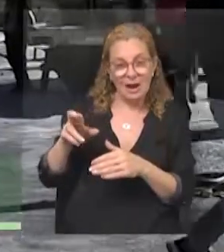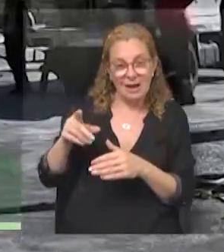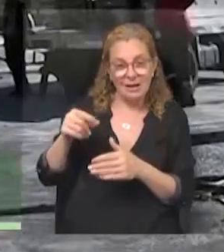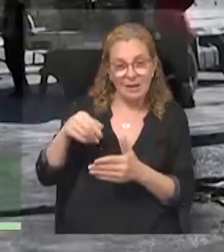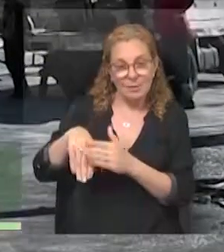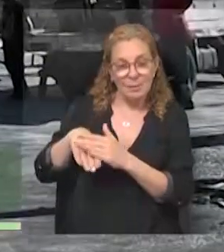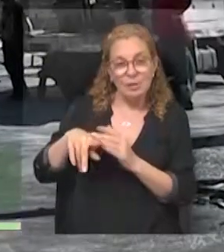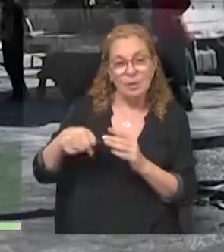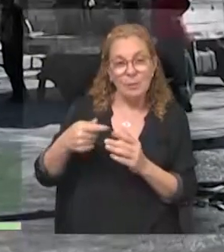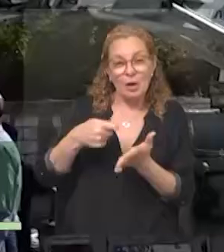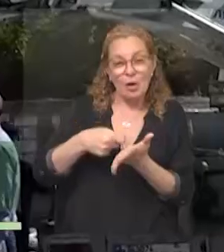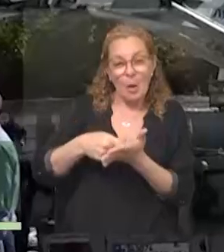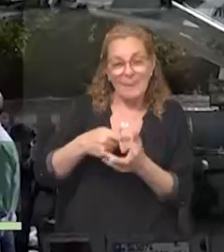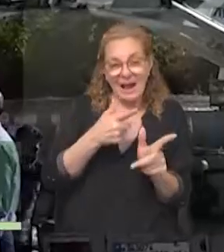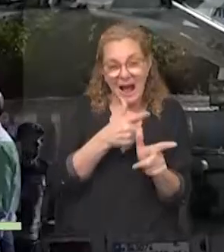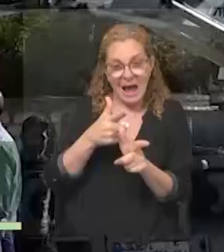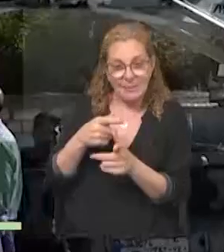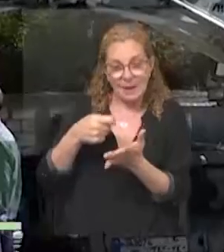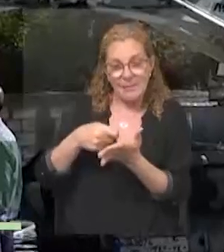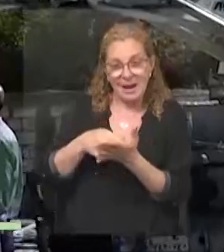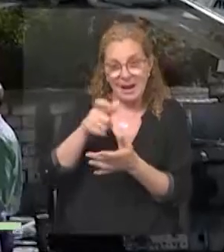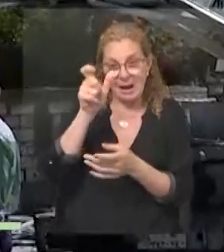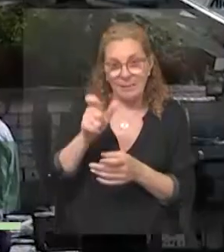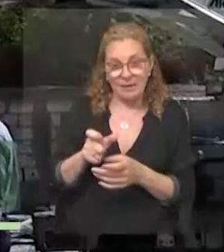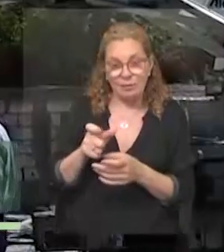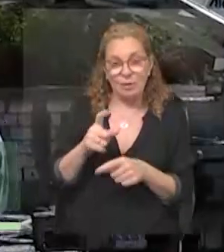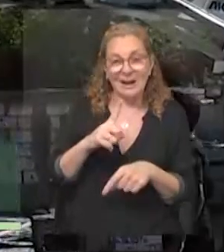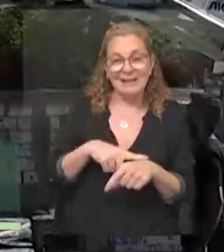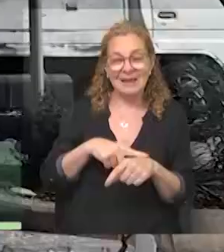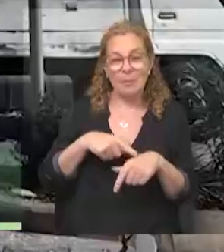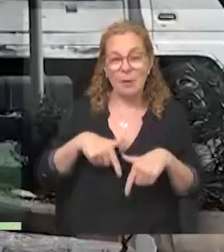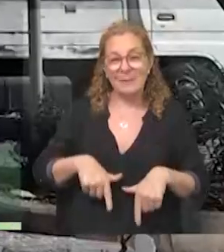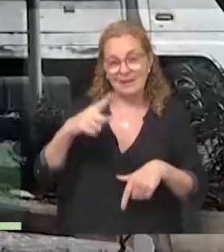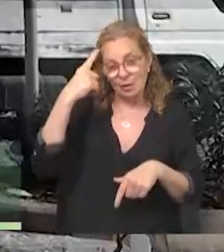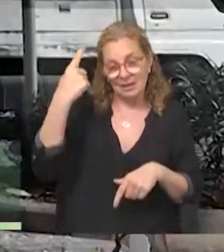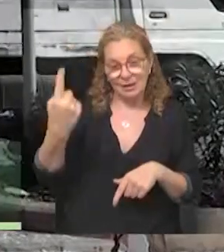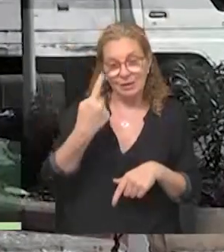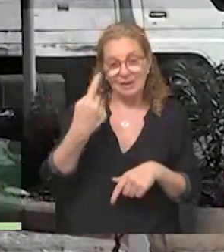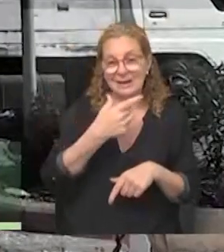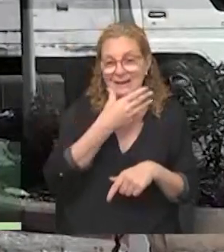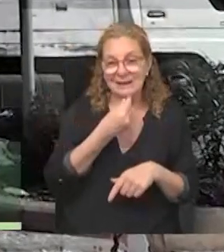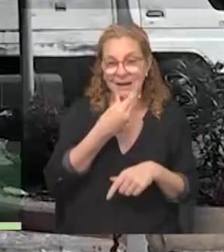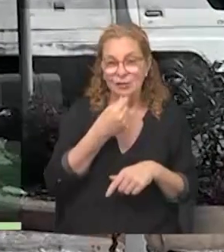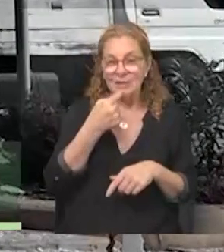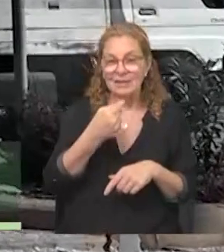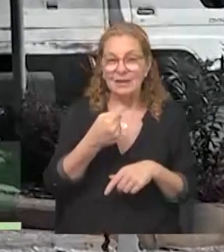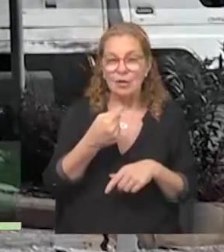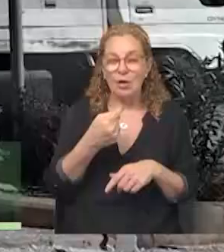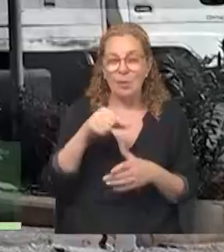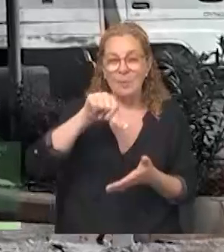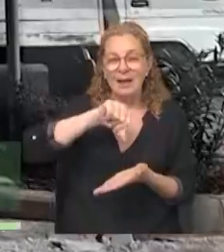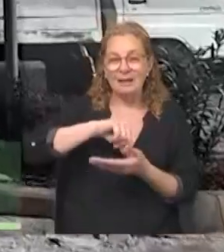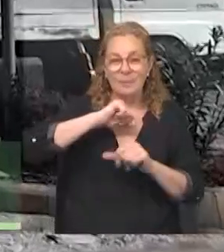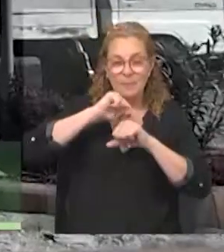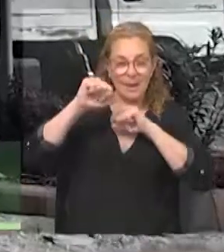después utiliza para comprar armas o pagar a sus miembros al tiempo que el ministro de exteriores israelí Israel cats afirmó que su país lanzó